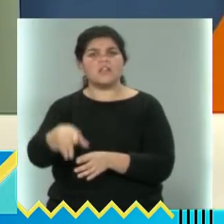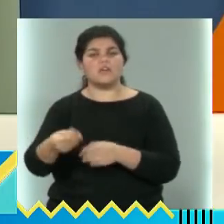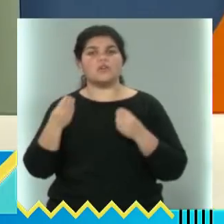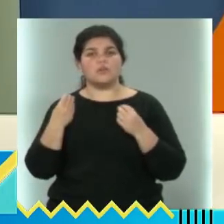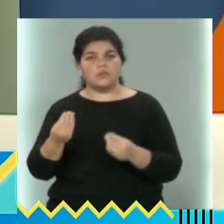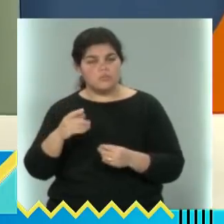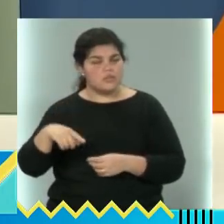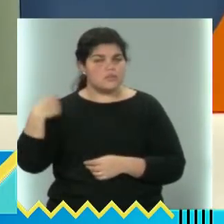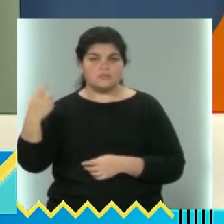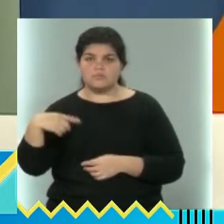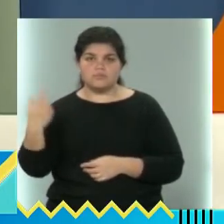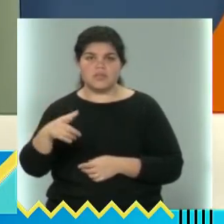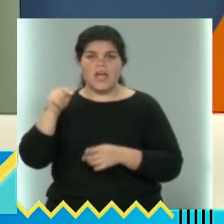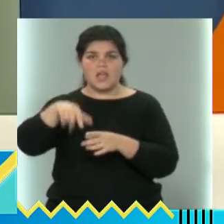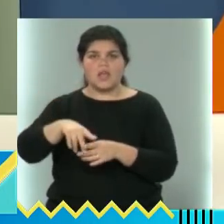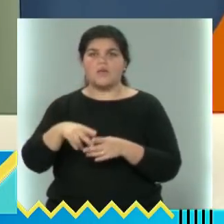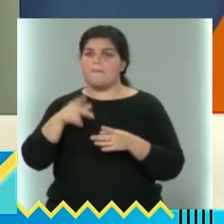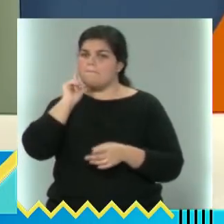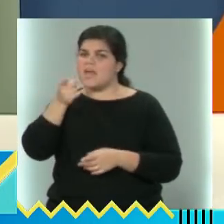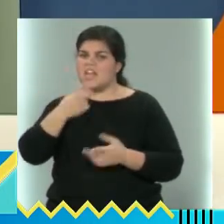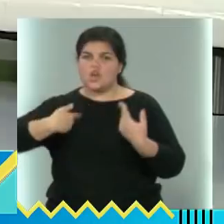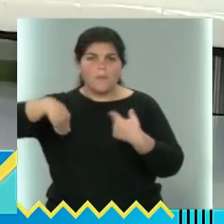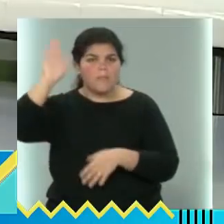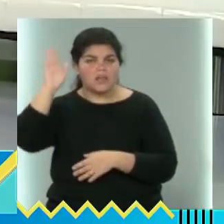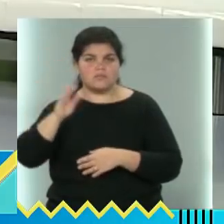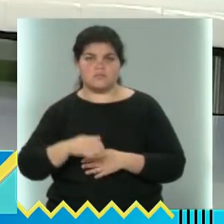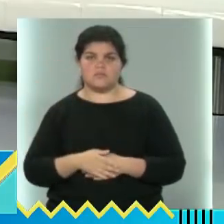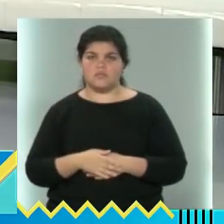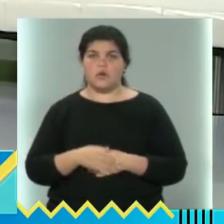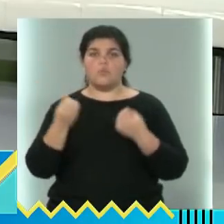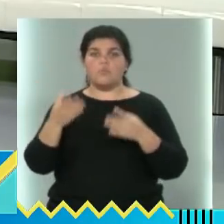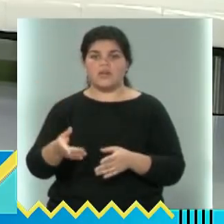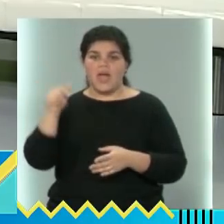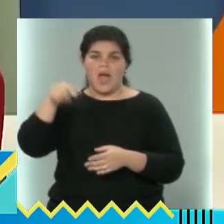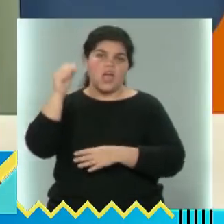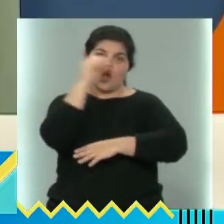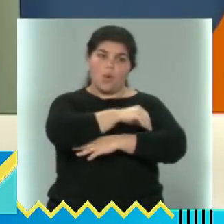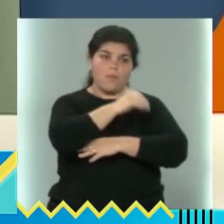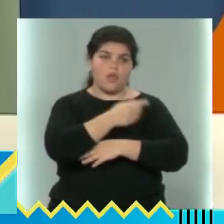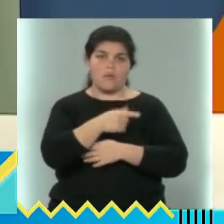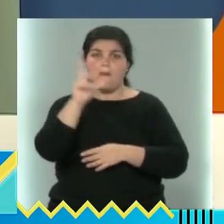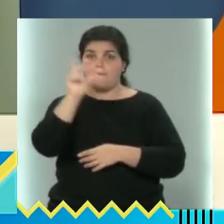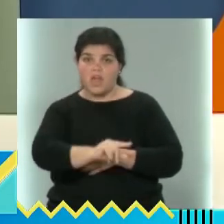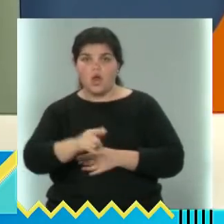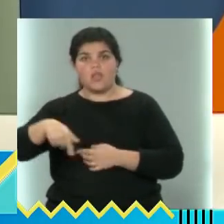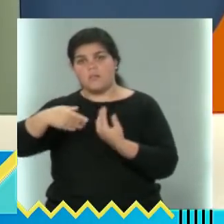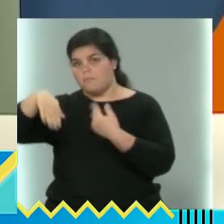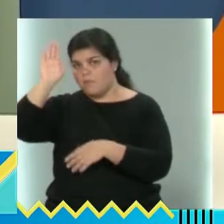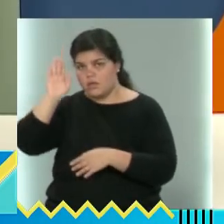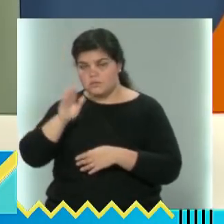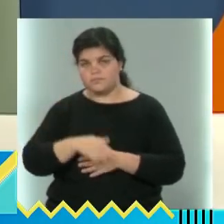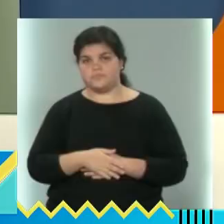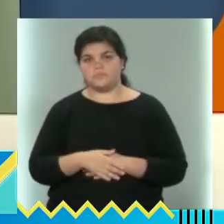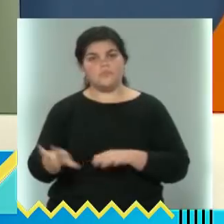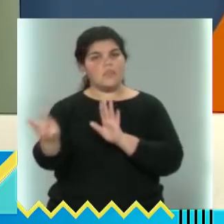más sensible y más riesgosa, se multiplican los riesgos respecto a la explotación petrolera convencional? Un dato muy importante